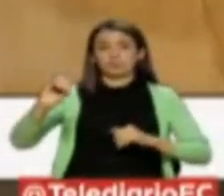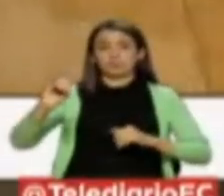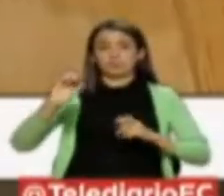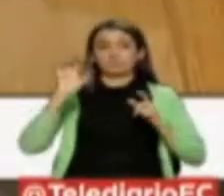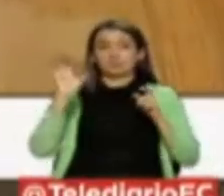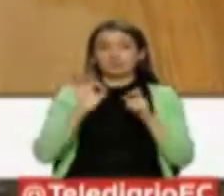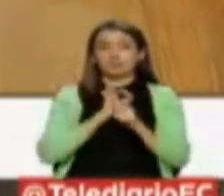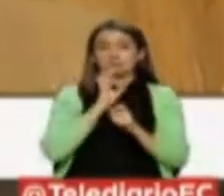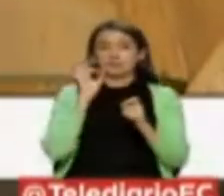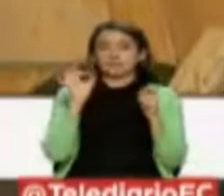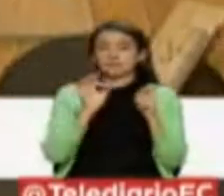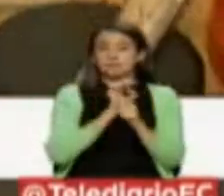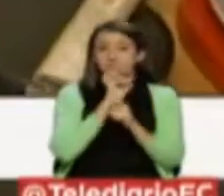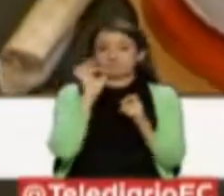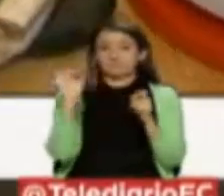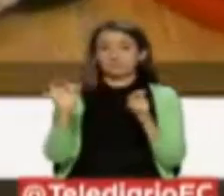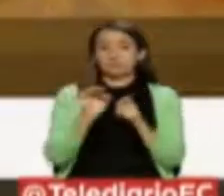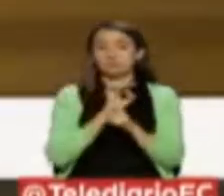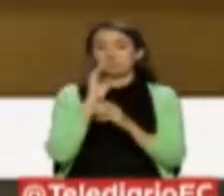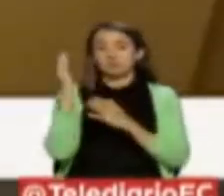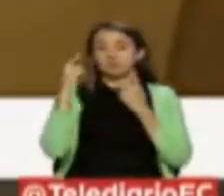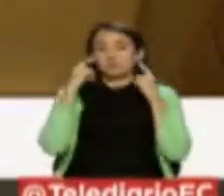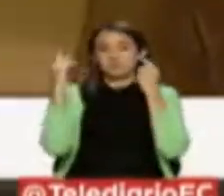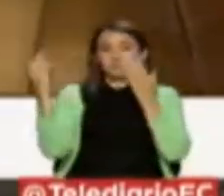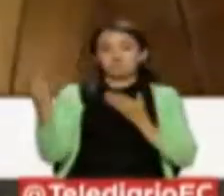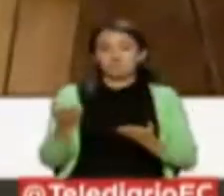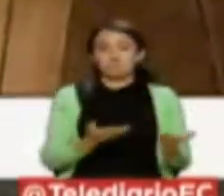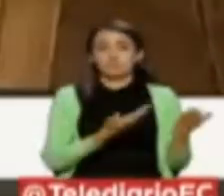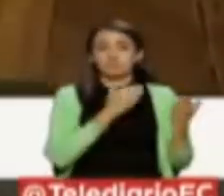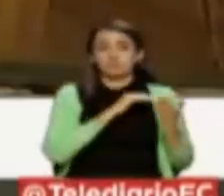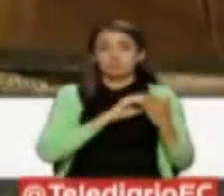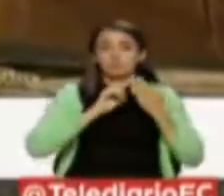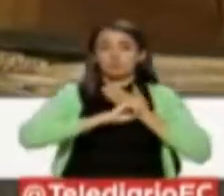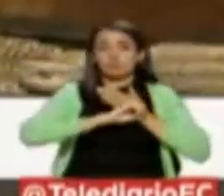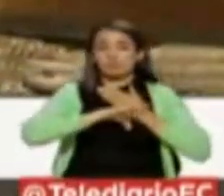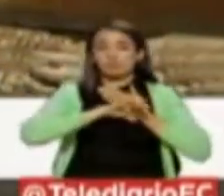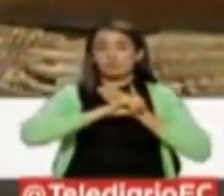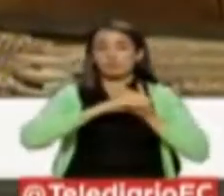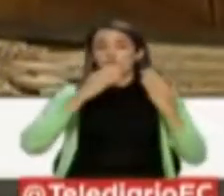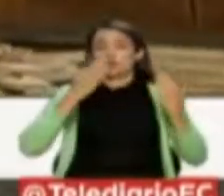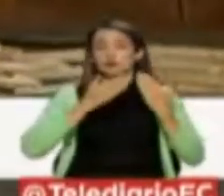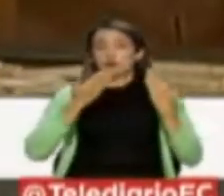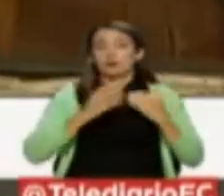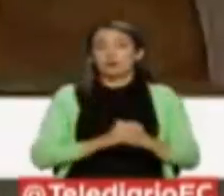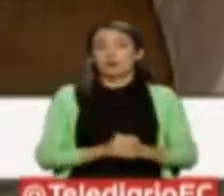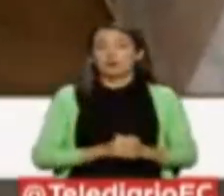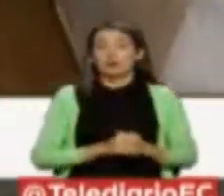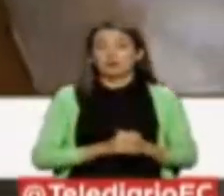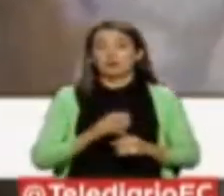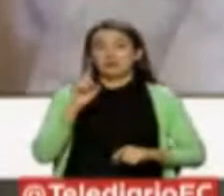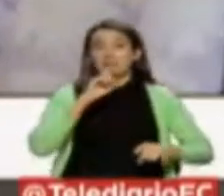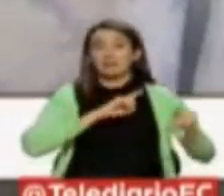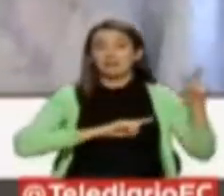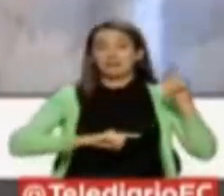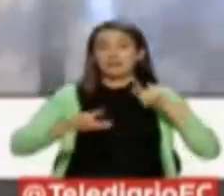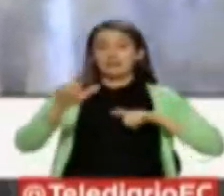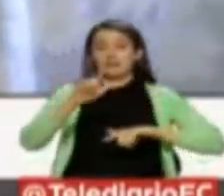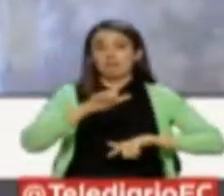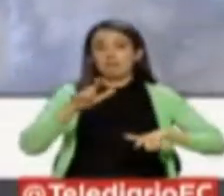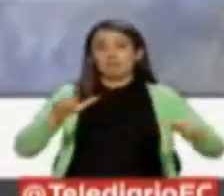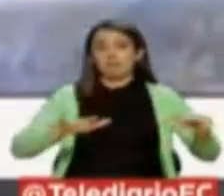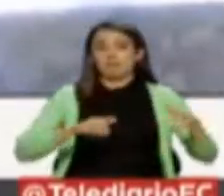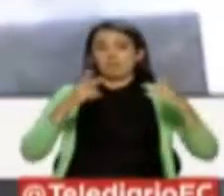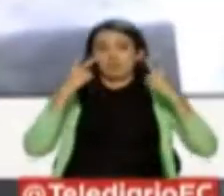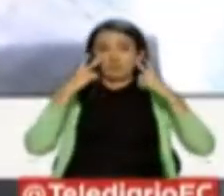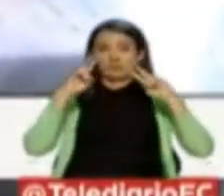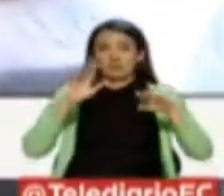hilos para poder elaborar los galeones que ustedes vieron, que voy a hacer el lanzamiento muy pronto en algún lugar de Quito. Eso ya lo